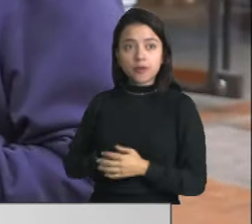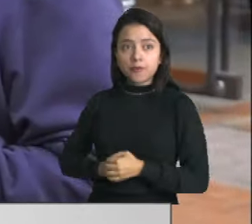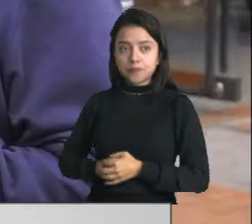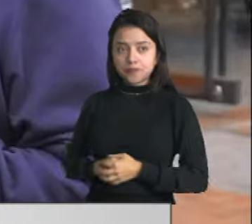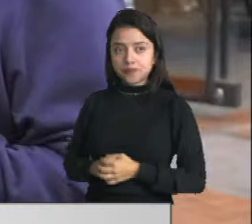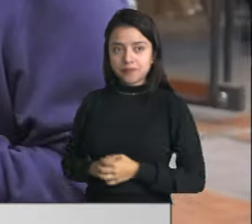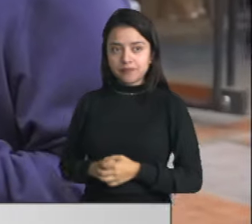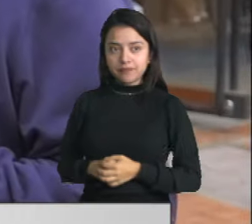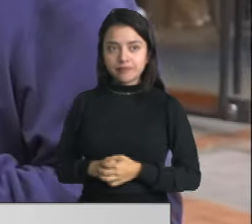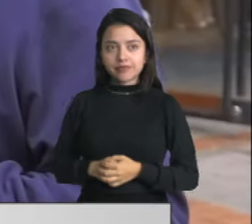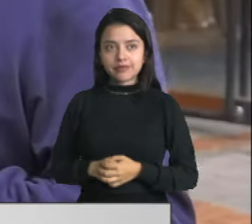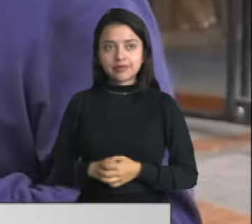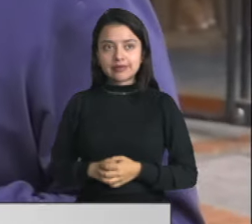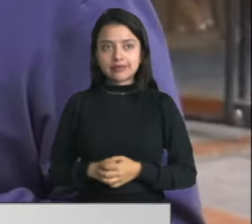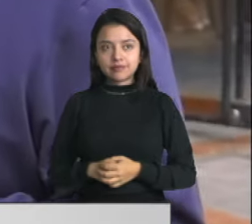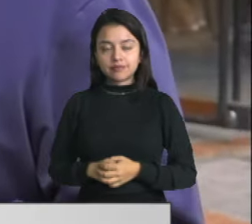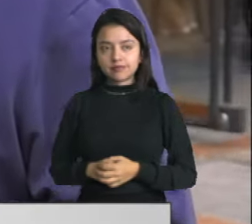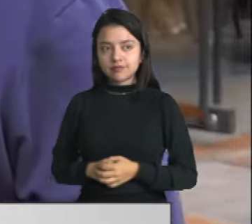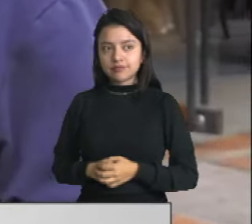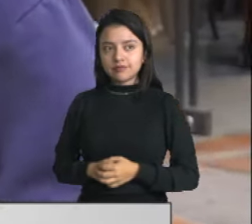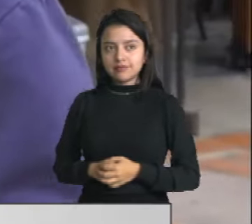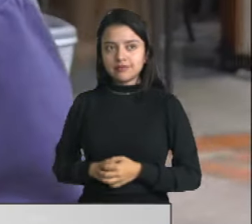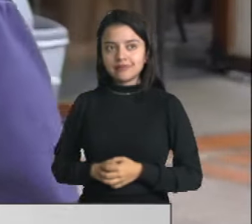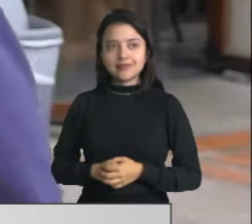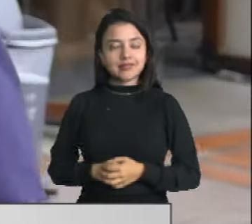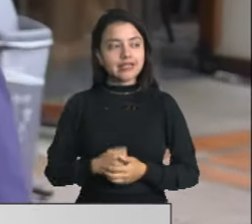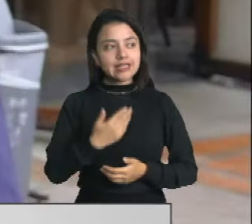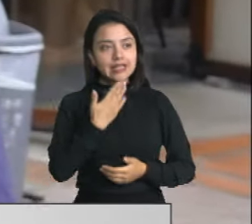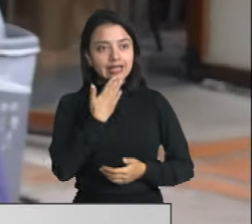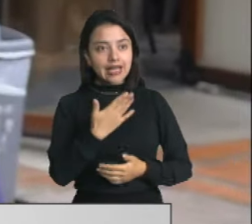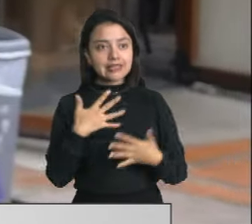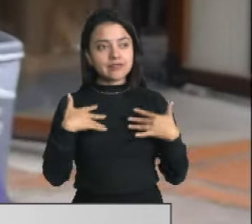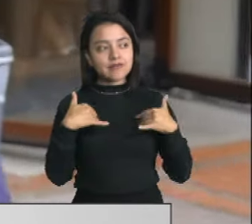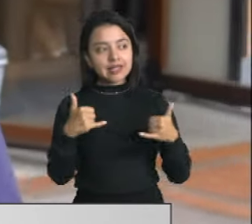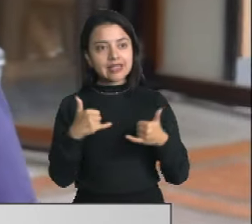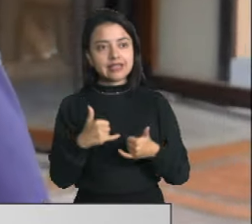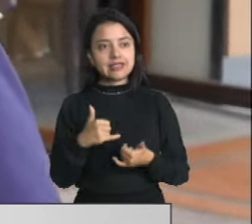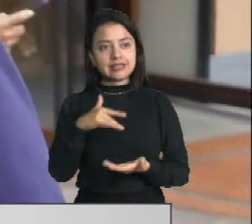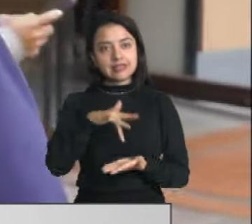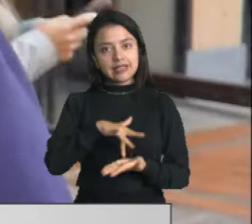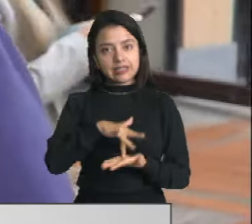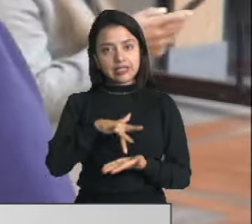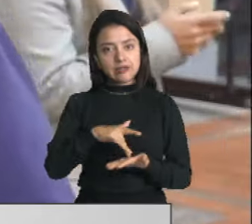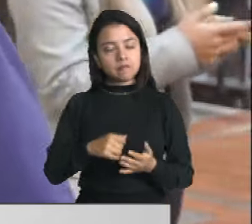actividad. Nicolás, feliz de estar con ustedes y poderle contar